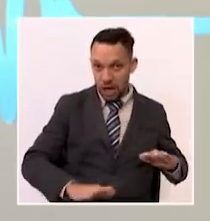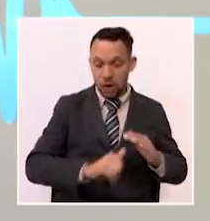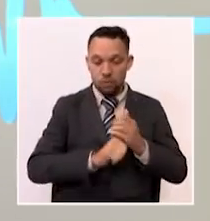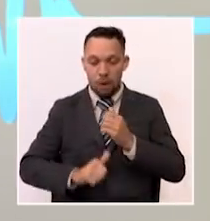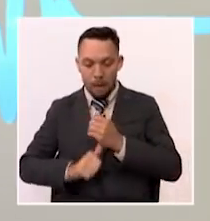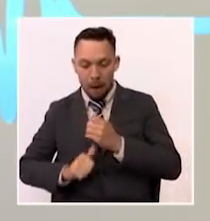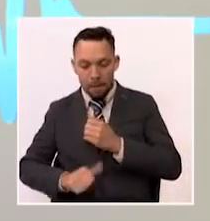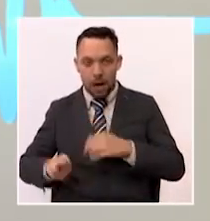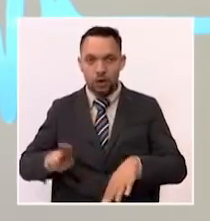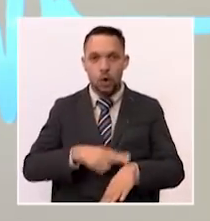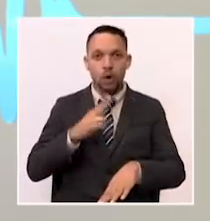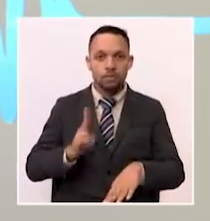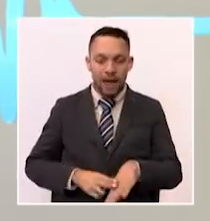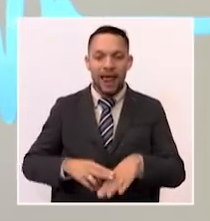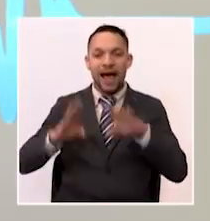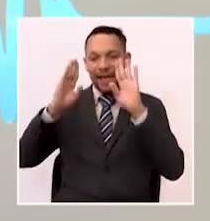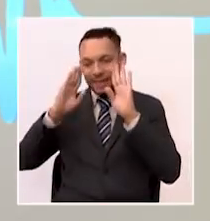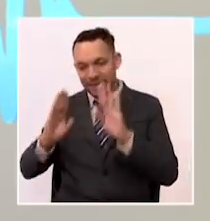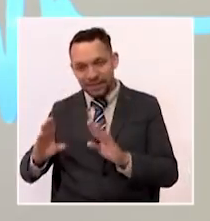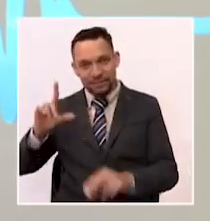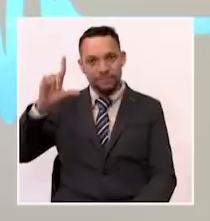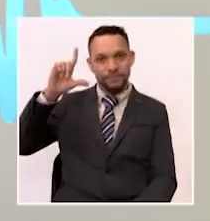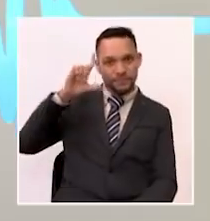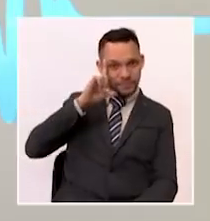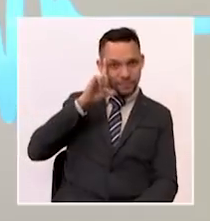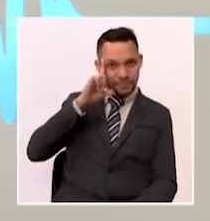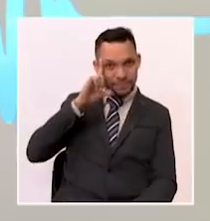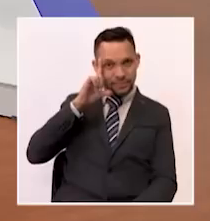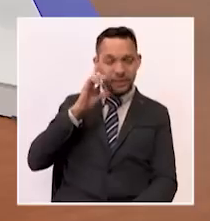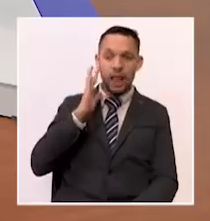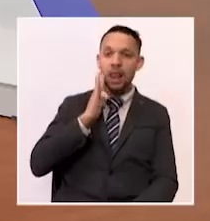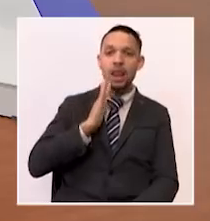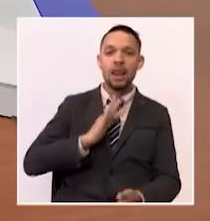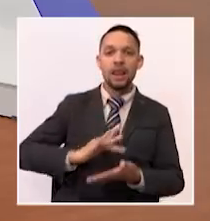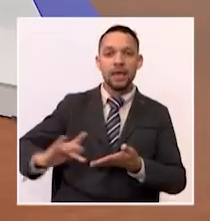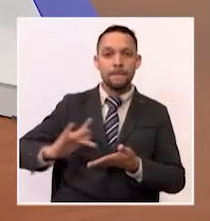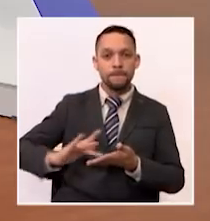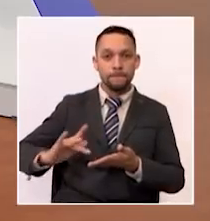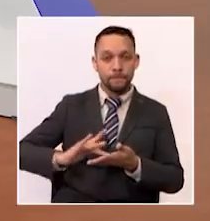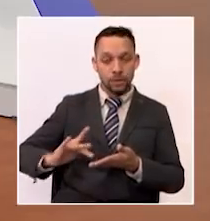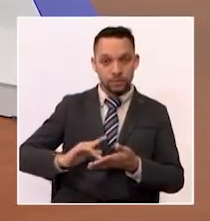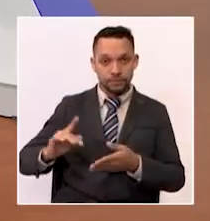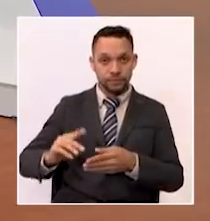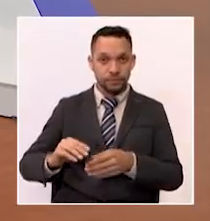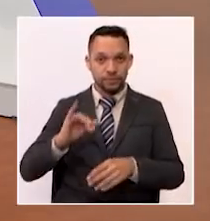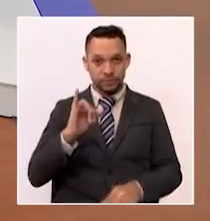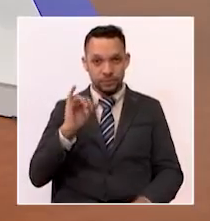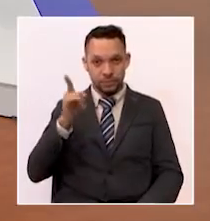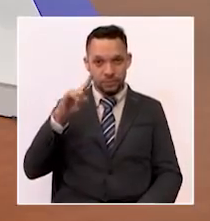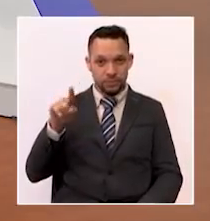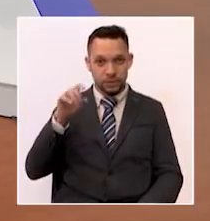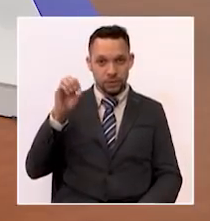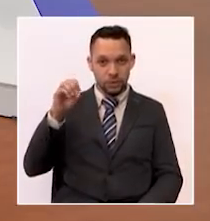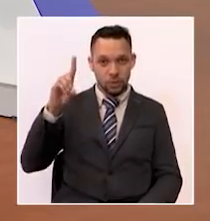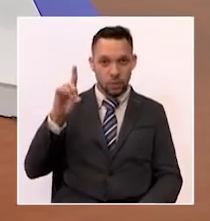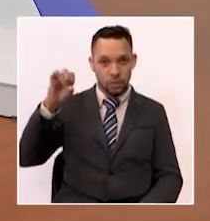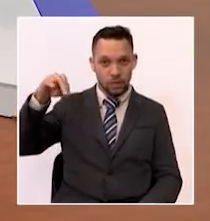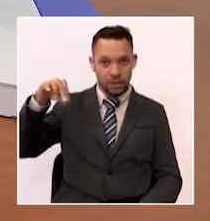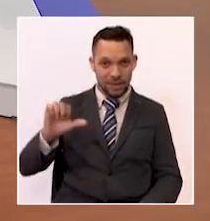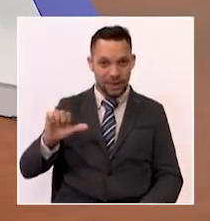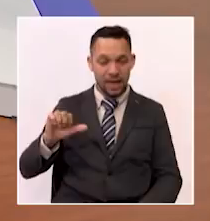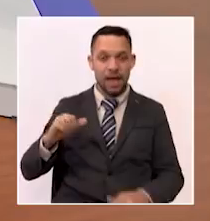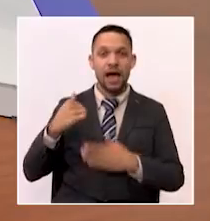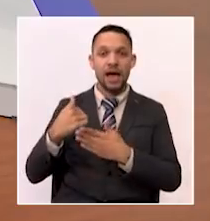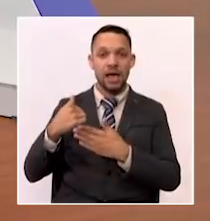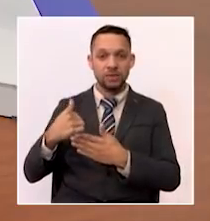y su estreñimiento bien, no damos antibióticos, sino simplemente la limpieza con los óvulos de Isodine una vez a la semana por unos 2 meses y seguro que